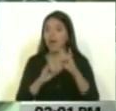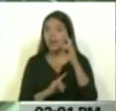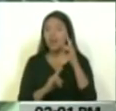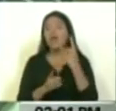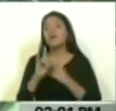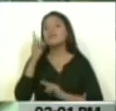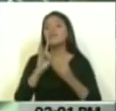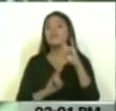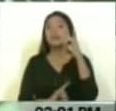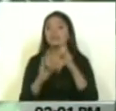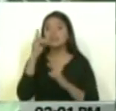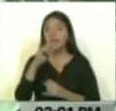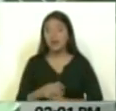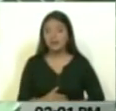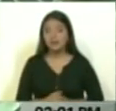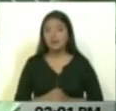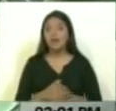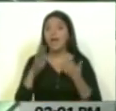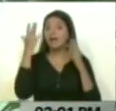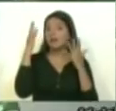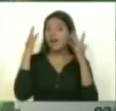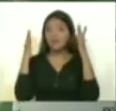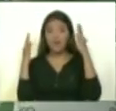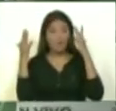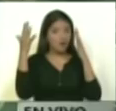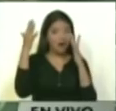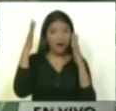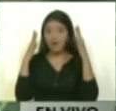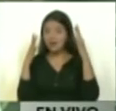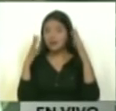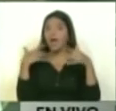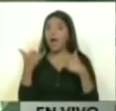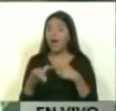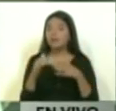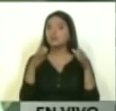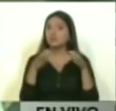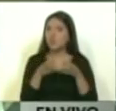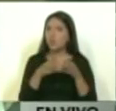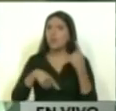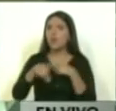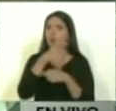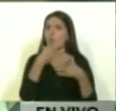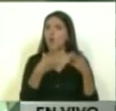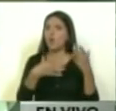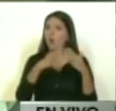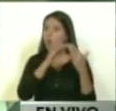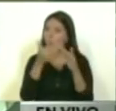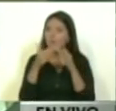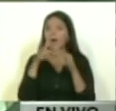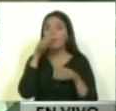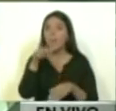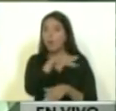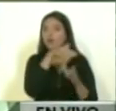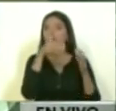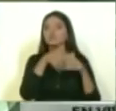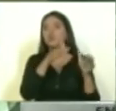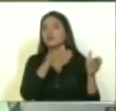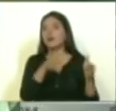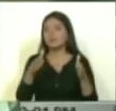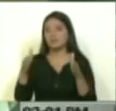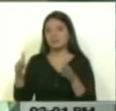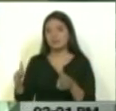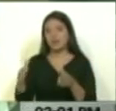el festival, el carnaval del Callao, genera comunidad toda vez que ese pueblo se organiza